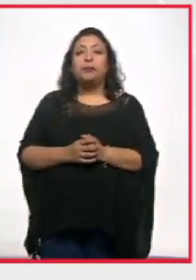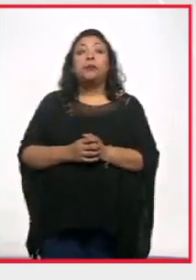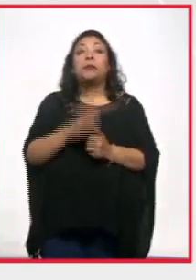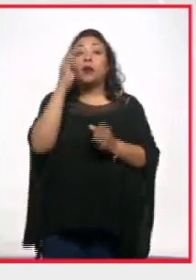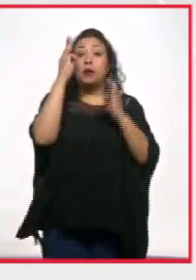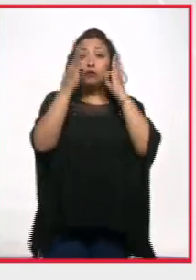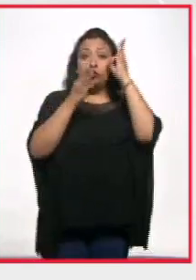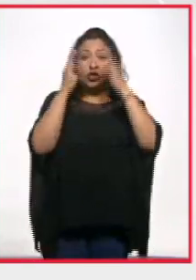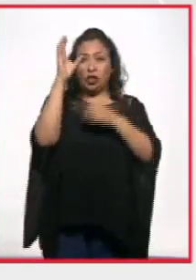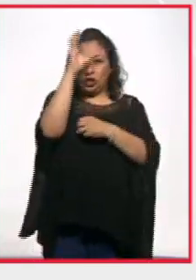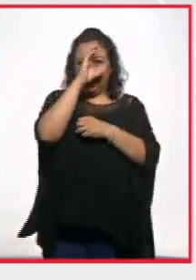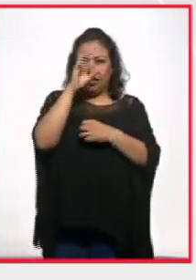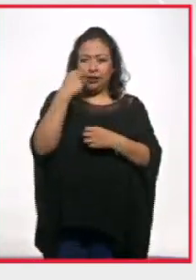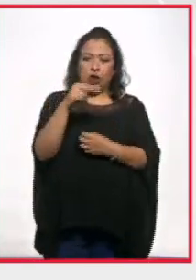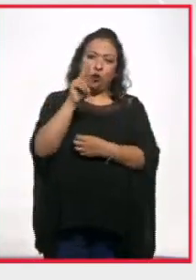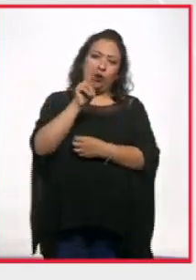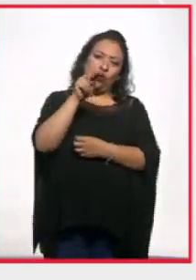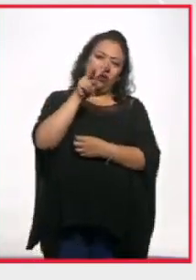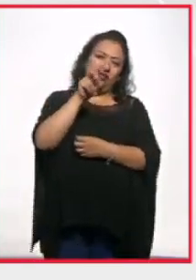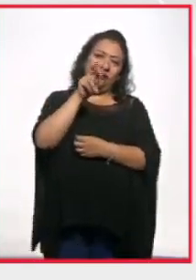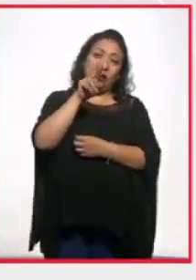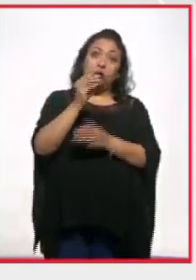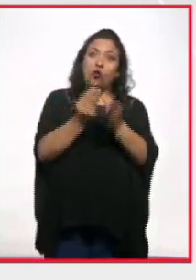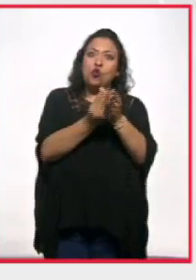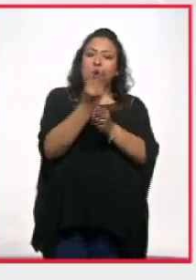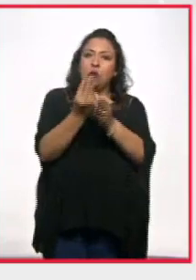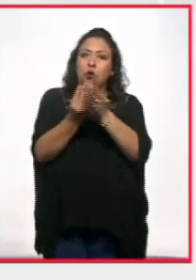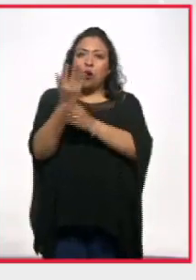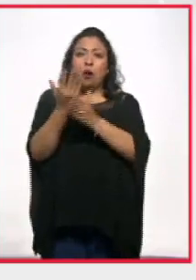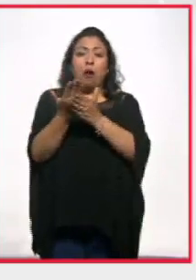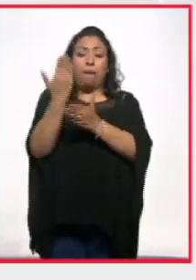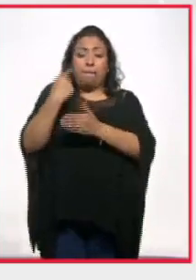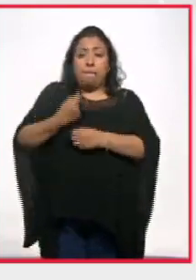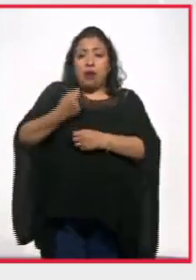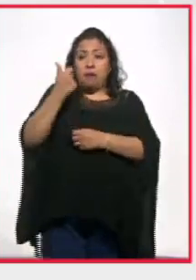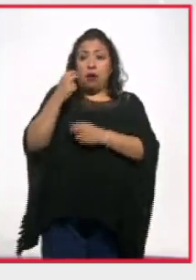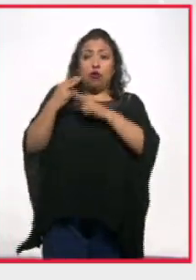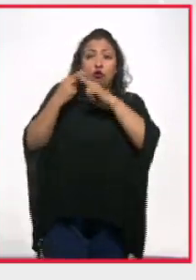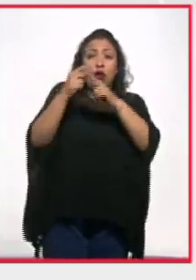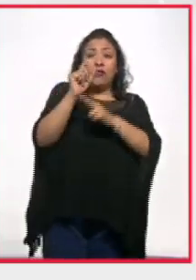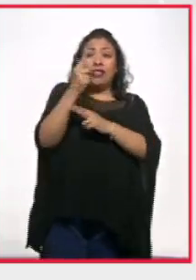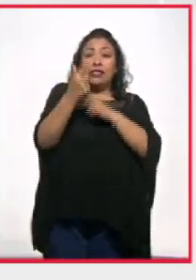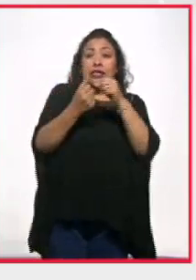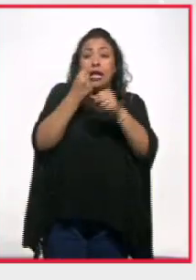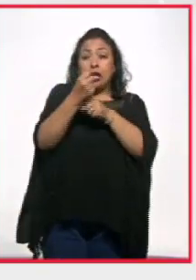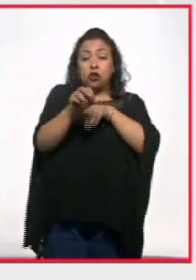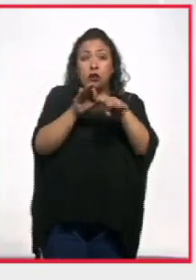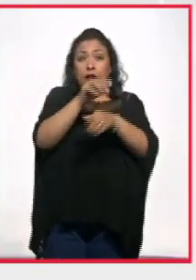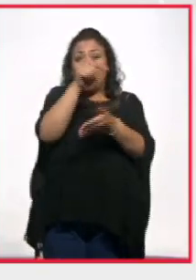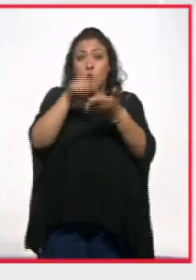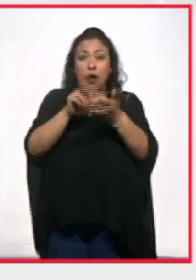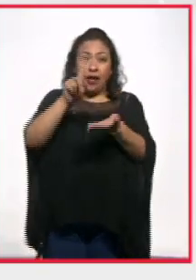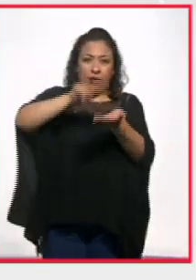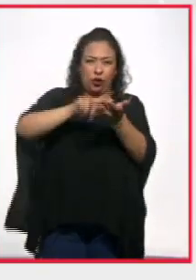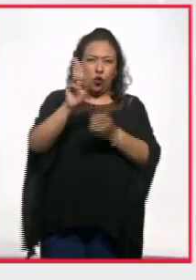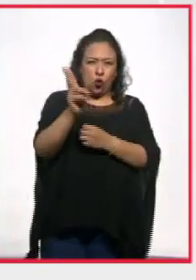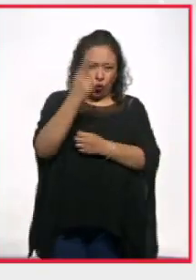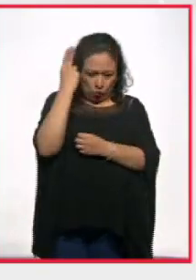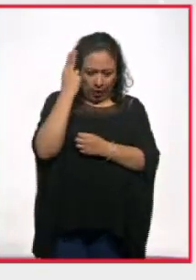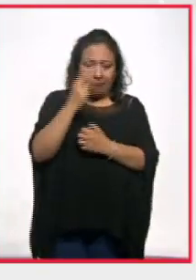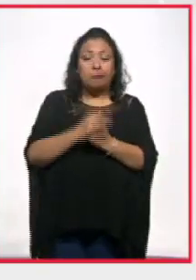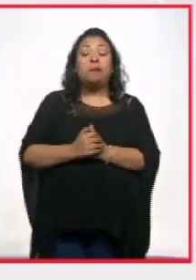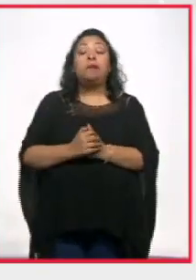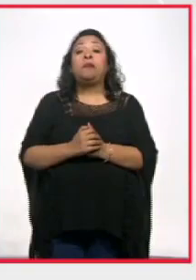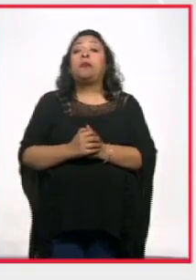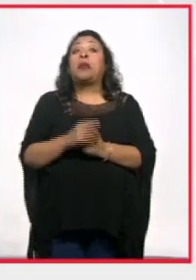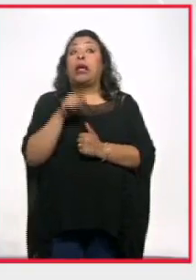El Museo de las Ciencias Universum se renueva. Pionero en su tipo y con 27 años de trabajo, el recinto de la Universidad Nacional Autónoma